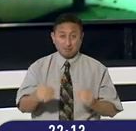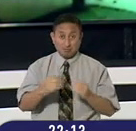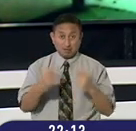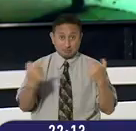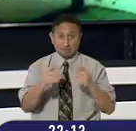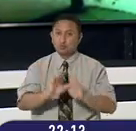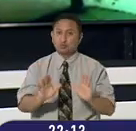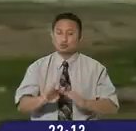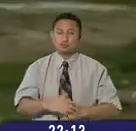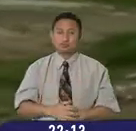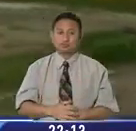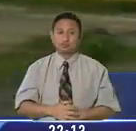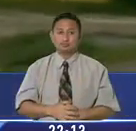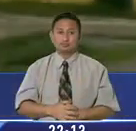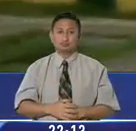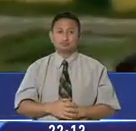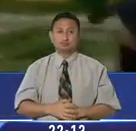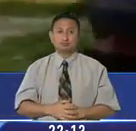masacre.